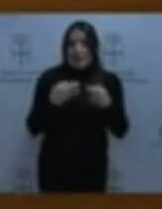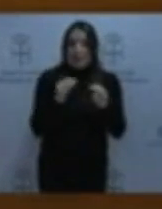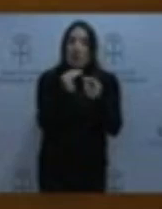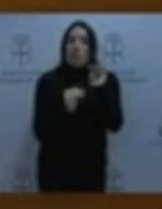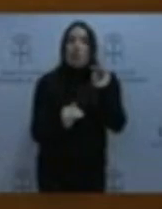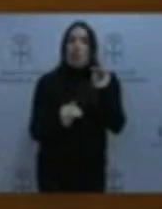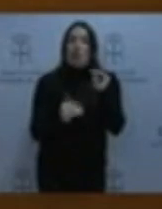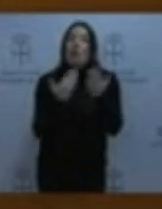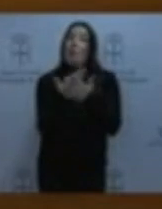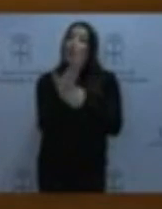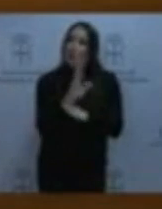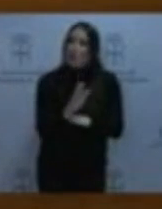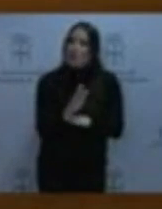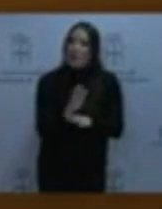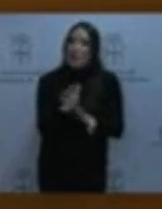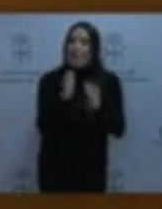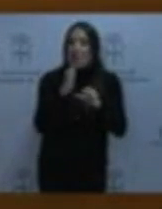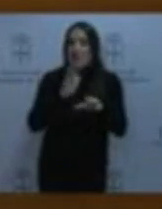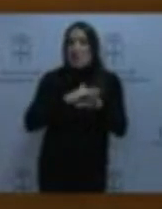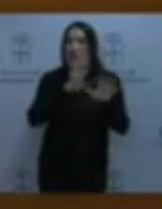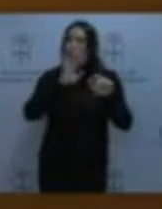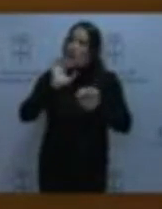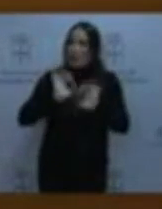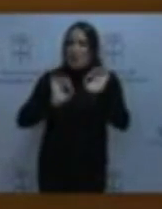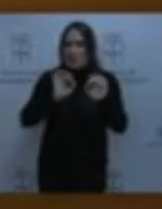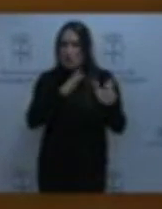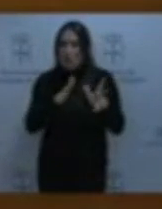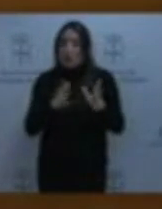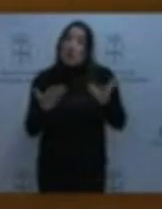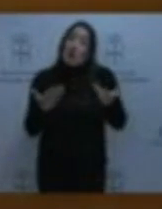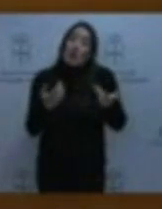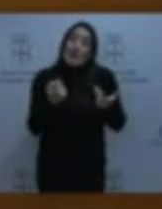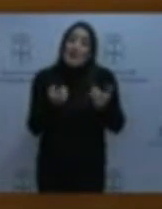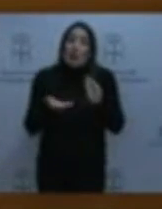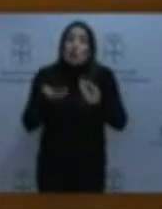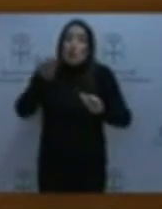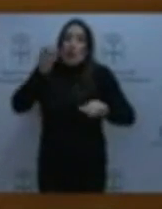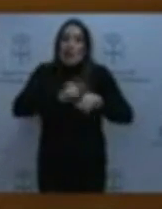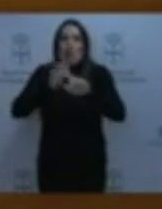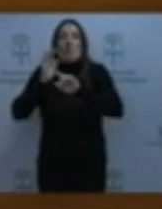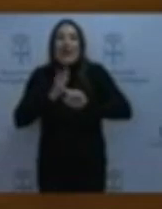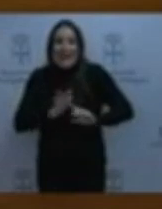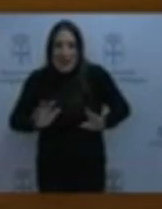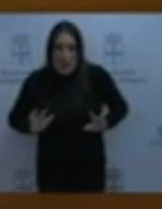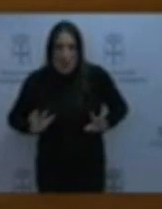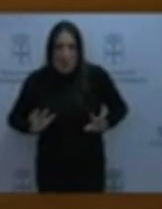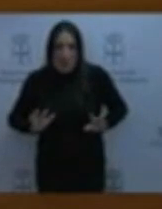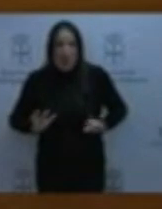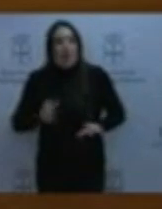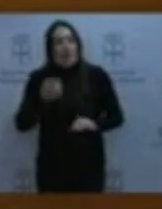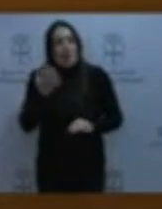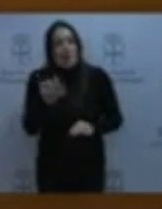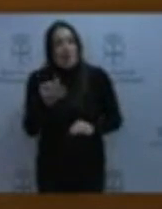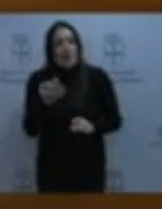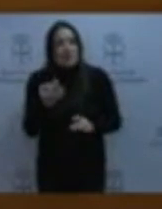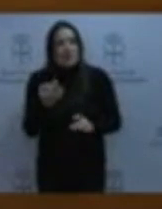nosotros hacíamos favorecía prácticamente al 97%, pero claro, a condición de subir no solo el tipo marginal, pero que contribuyan